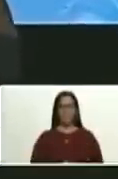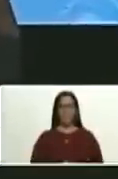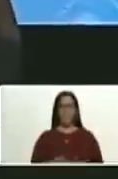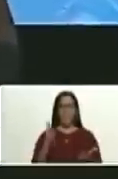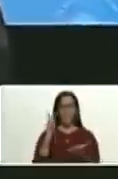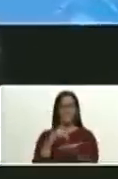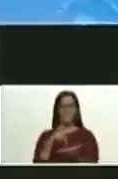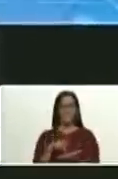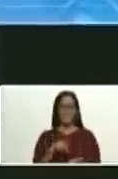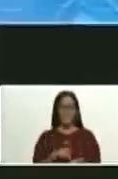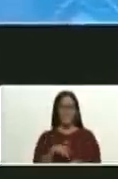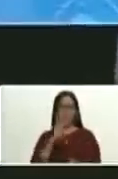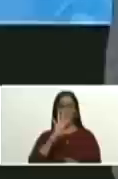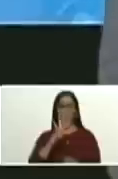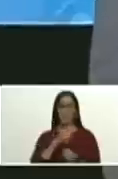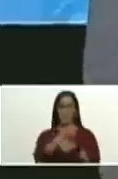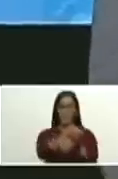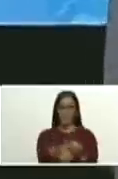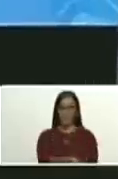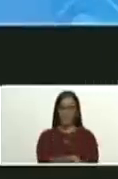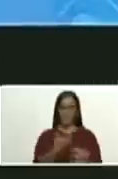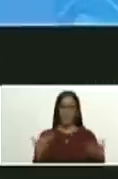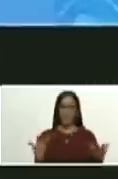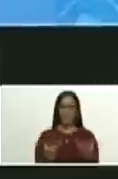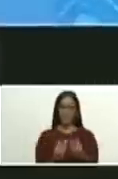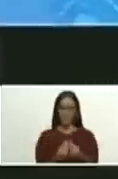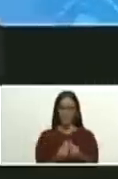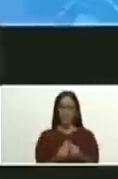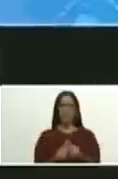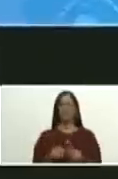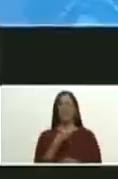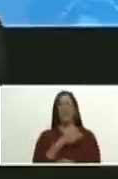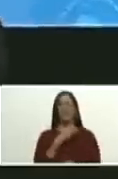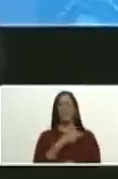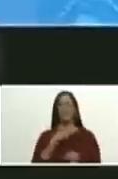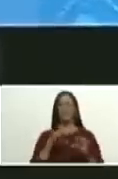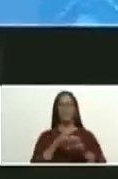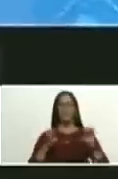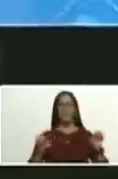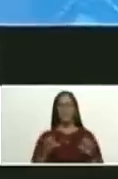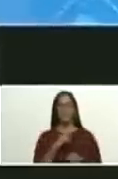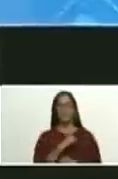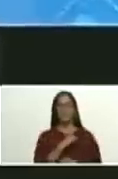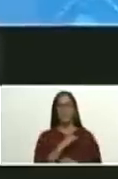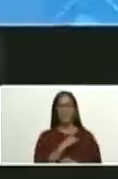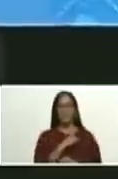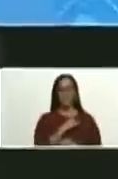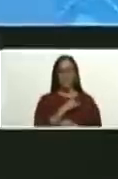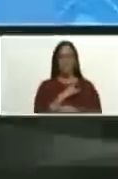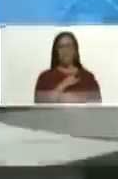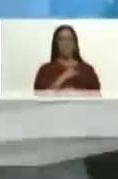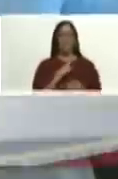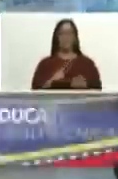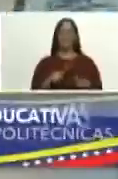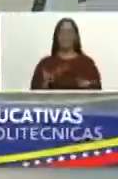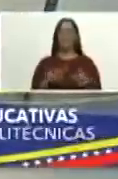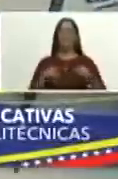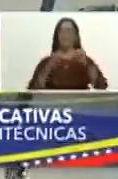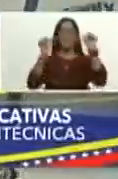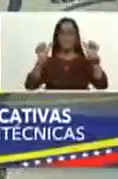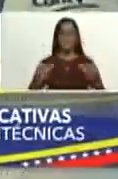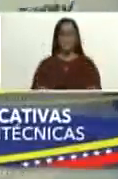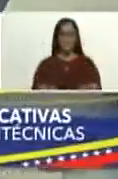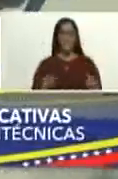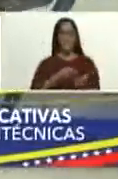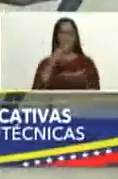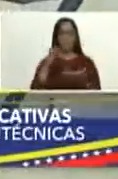asistimos a la cuarta graduación conjunta de las misiones educativas y universidades en el marco del Sistema